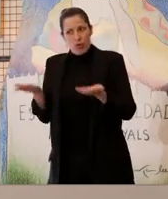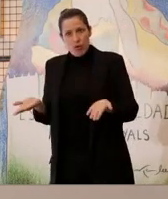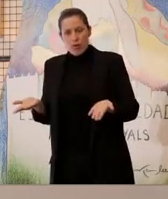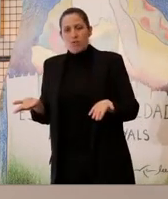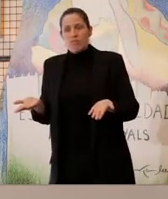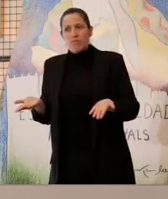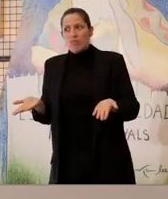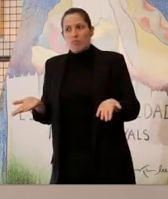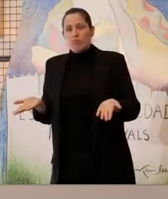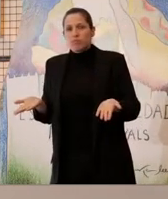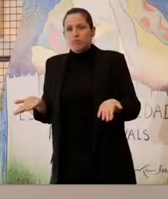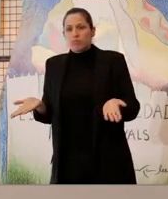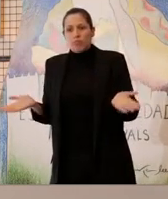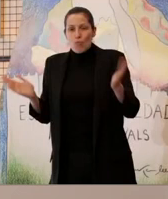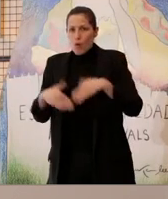sostener